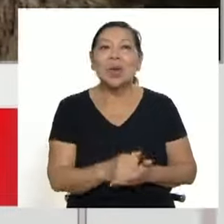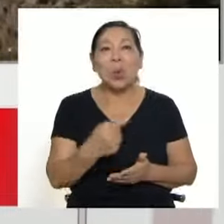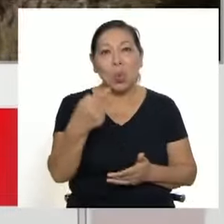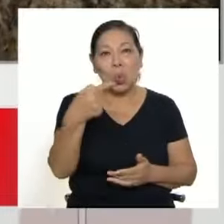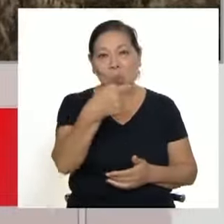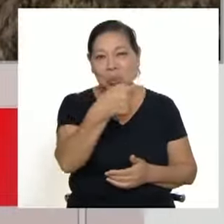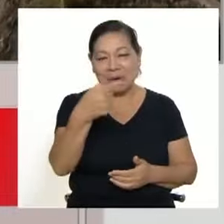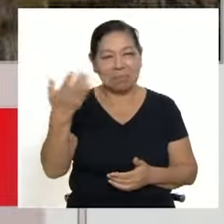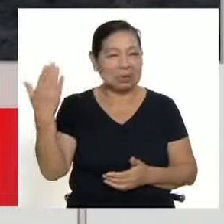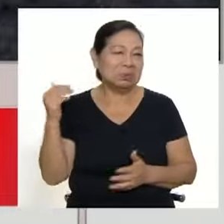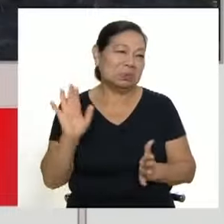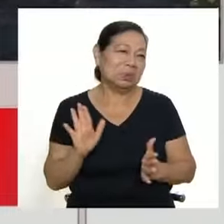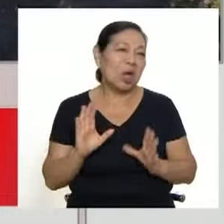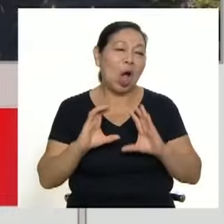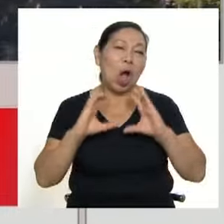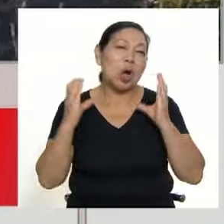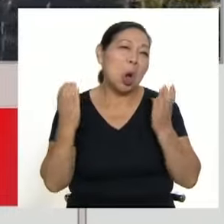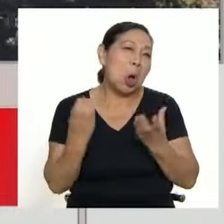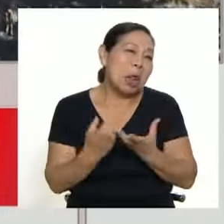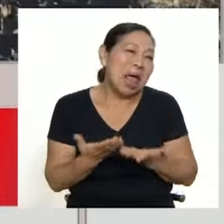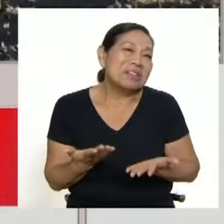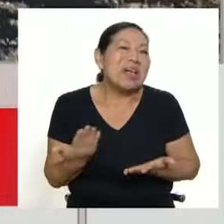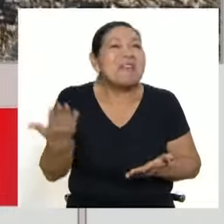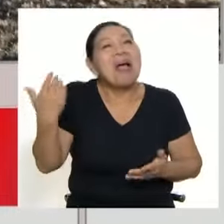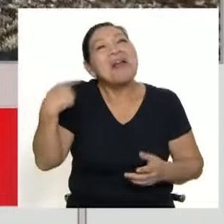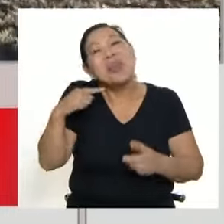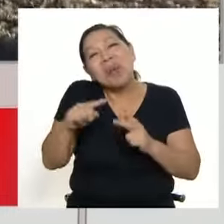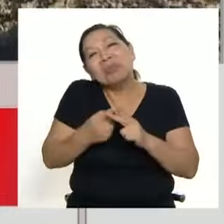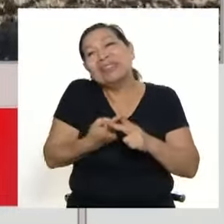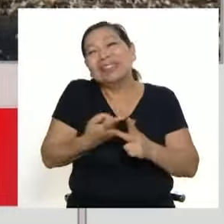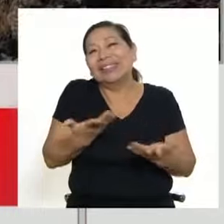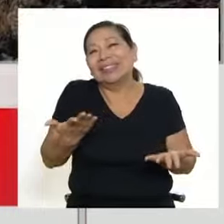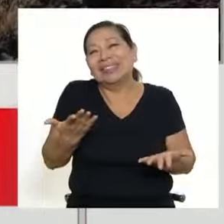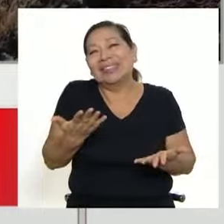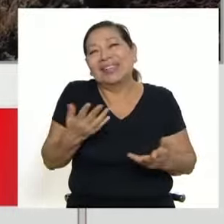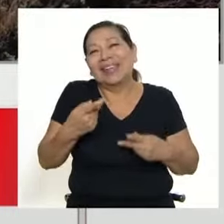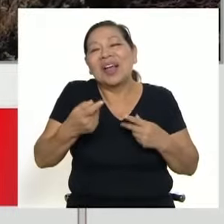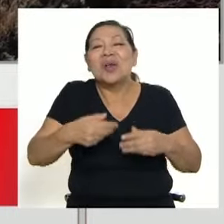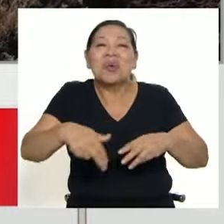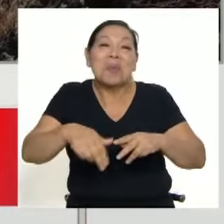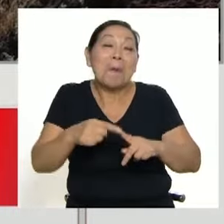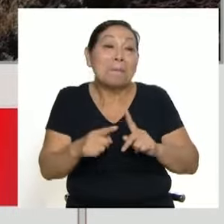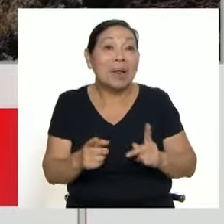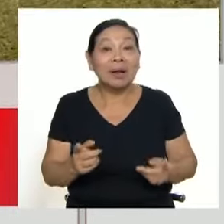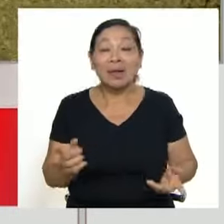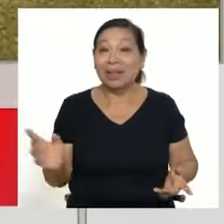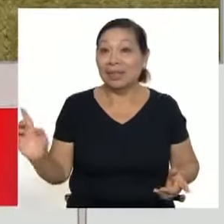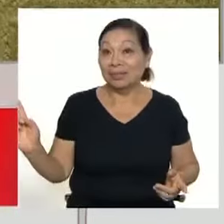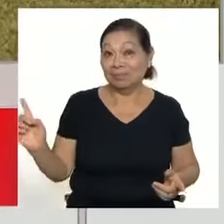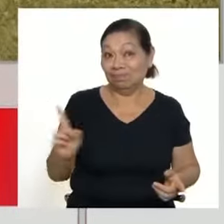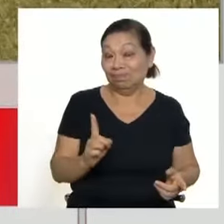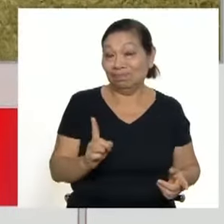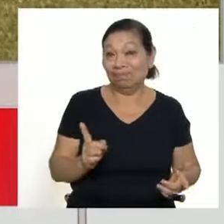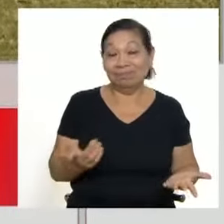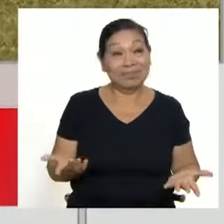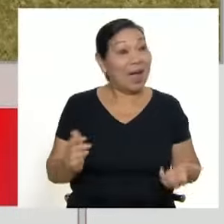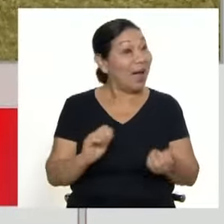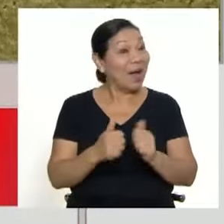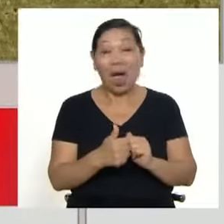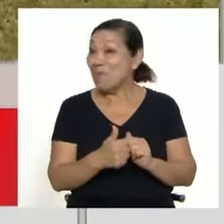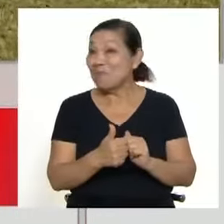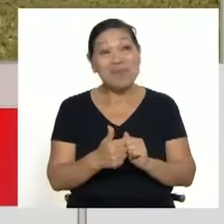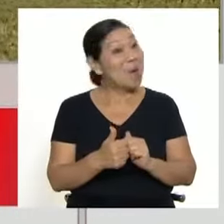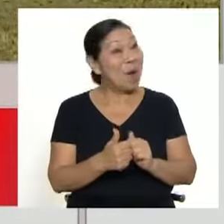semana antes yo estaba seguramente en el Congreso o estaba ahí en un accidente en la carretera y de repente empezamos a hacer esto y fue un cambio